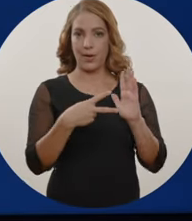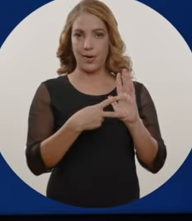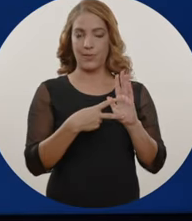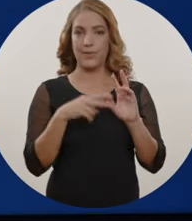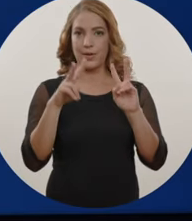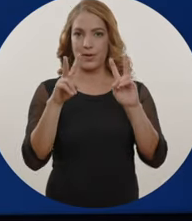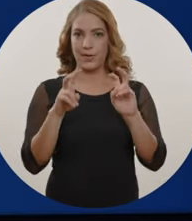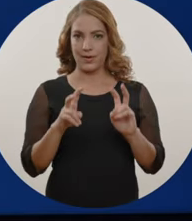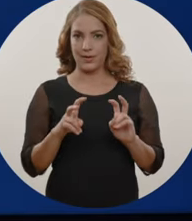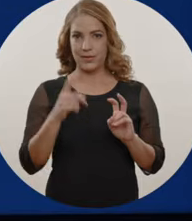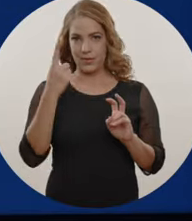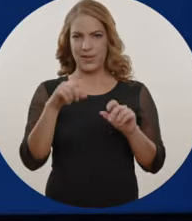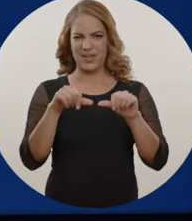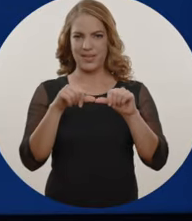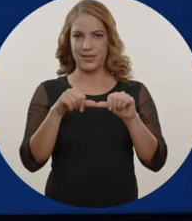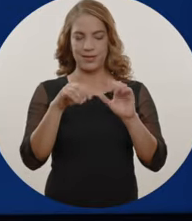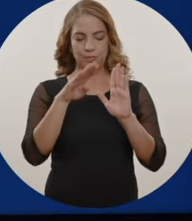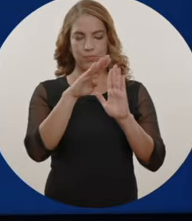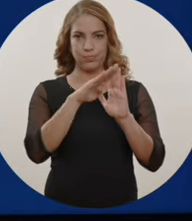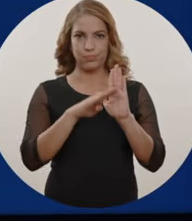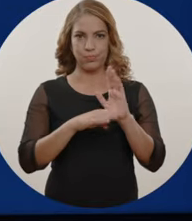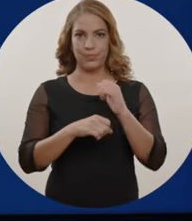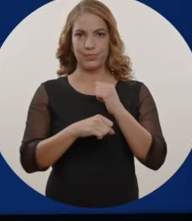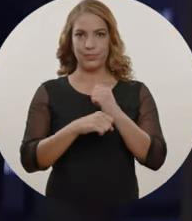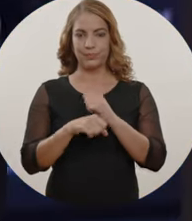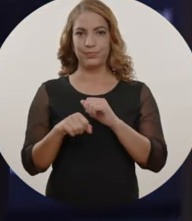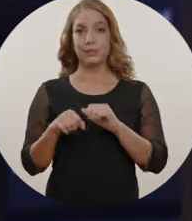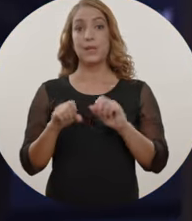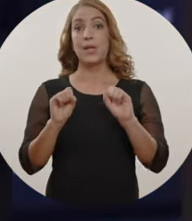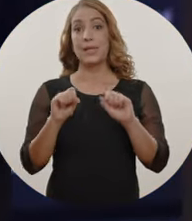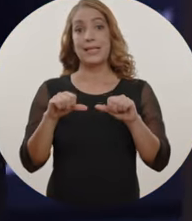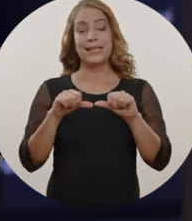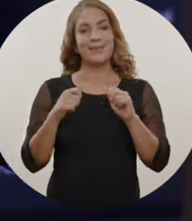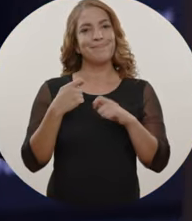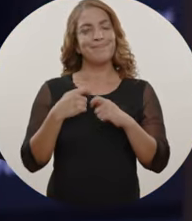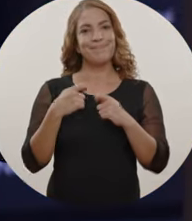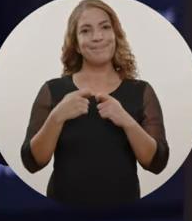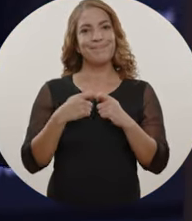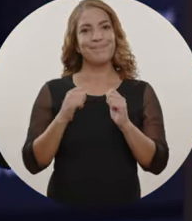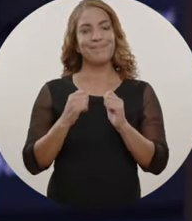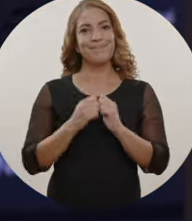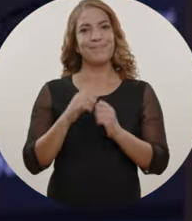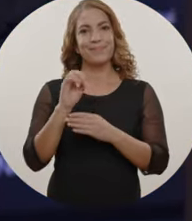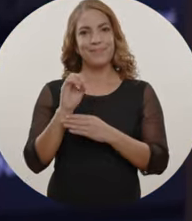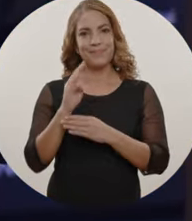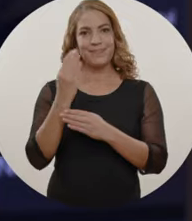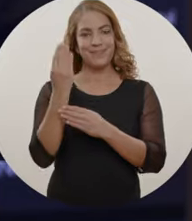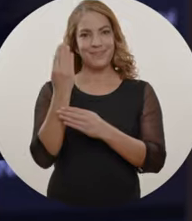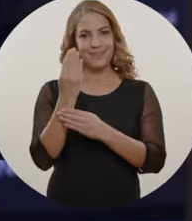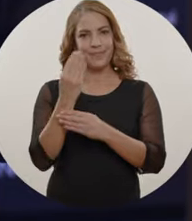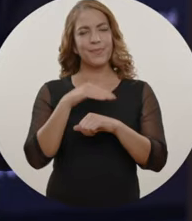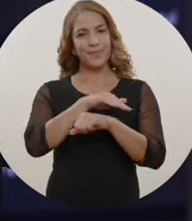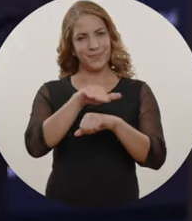Test y siga las instrucciones de la función de prueba. Si aún sigue presentando problemas con el video de